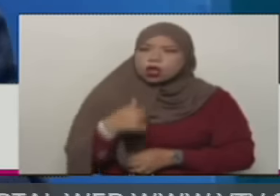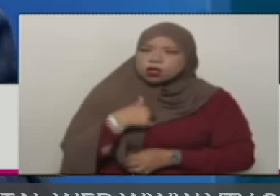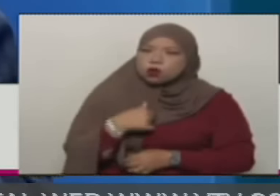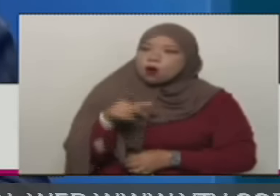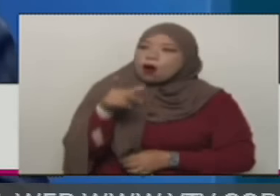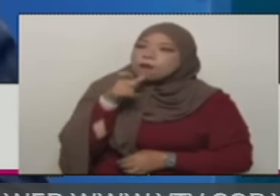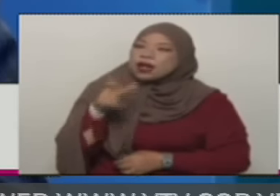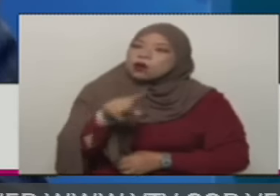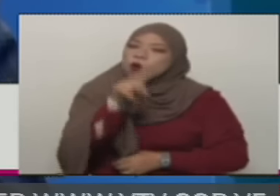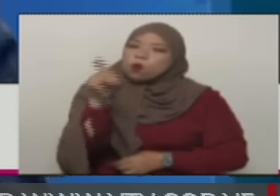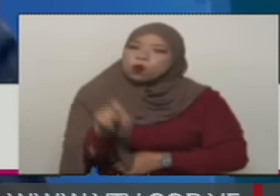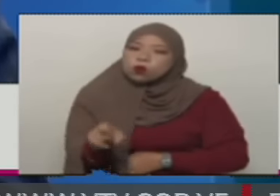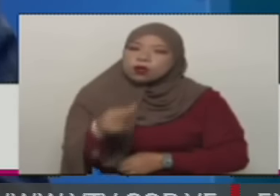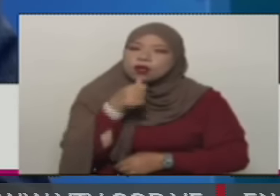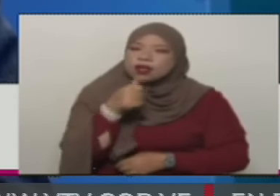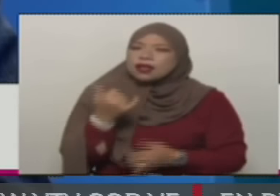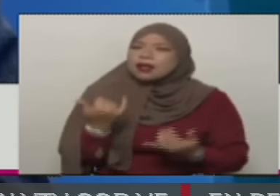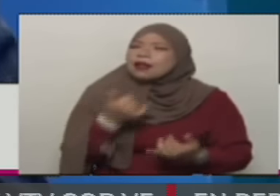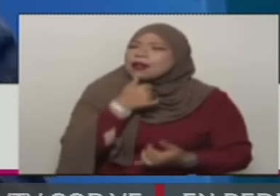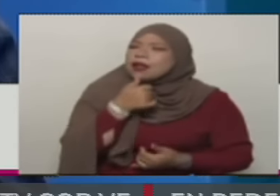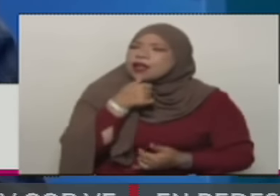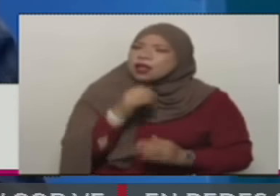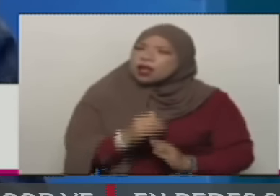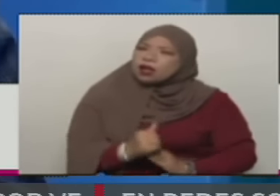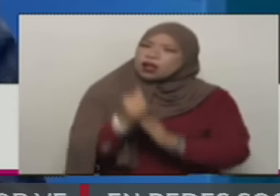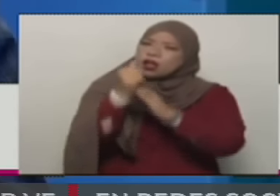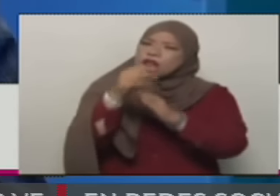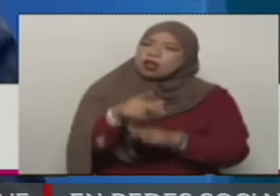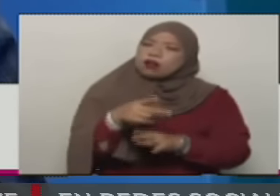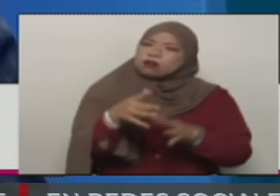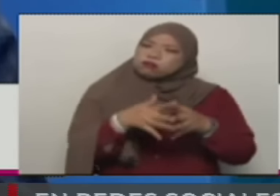en este momento, ¿quién manda en Estados Unidos?